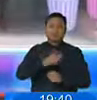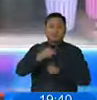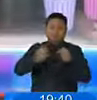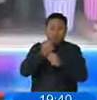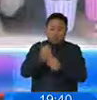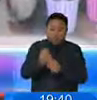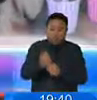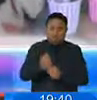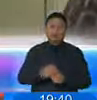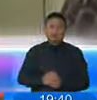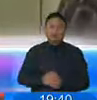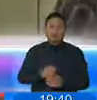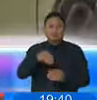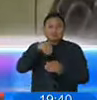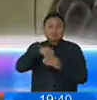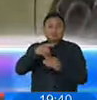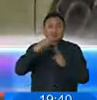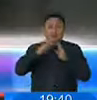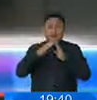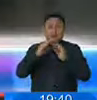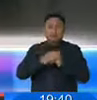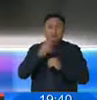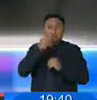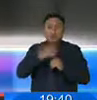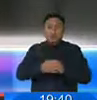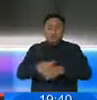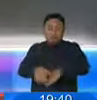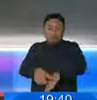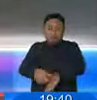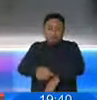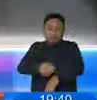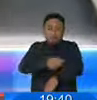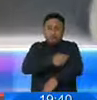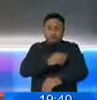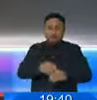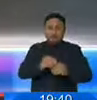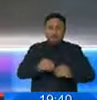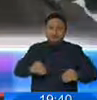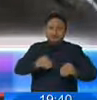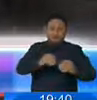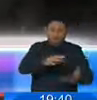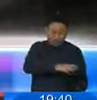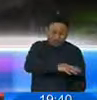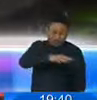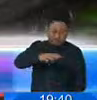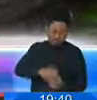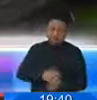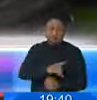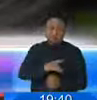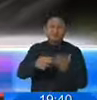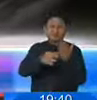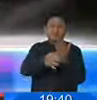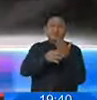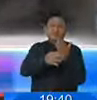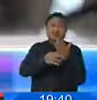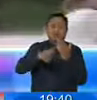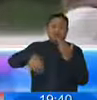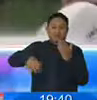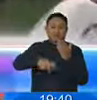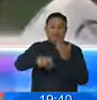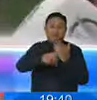amarrados, mientras que dentro se podían apreciar pieles, fluidos, extractos y carne de boas y